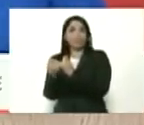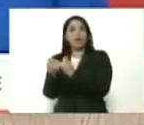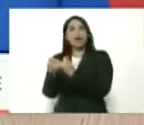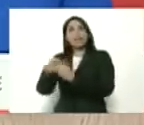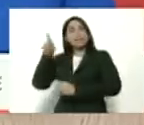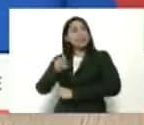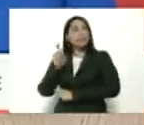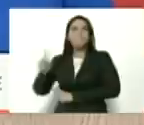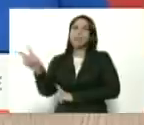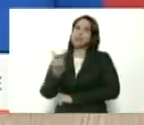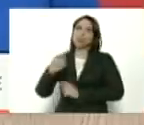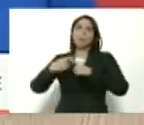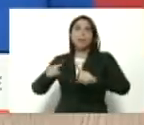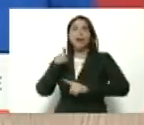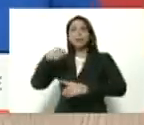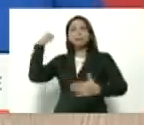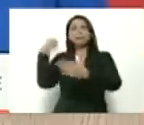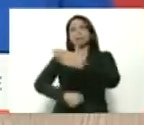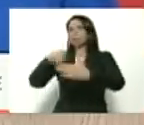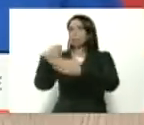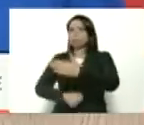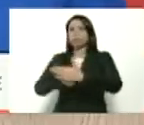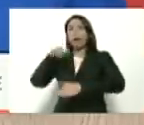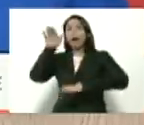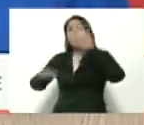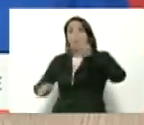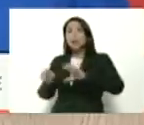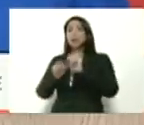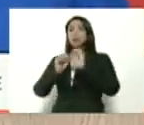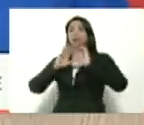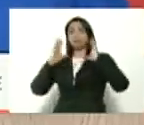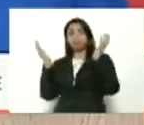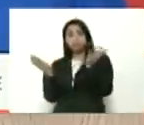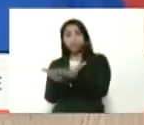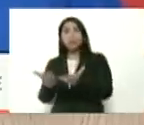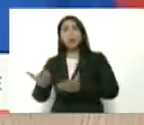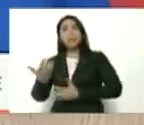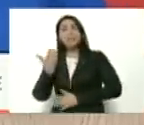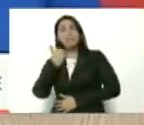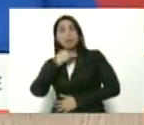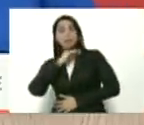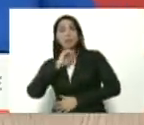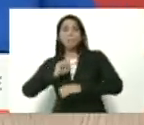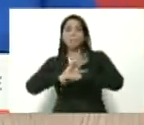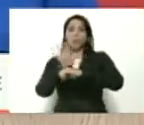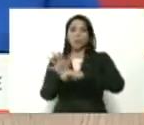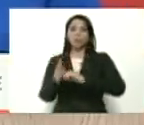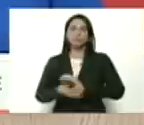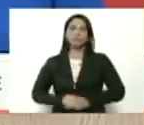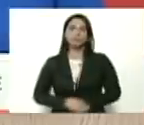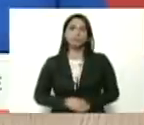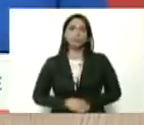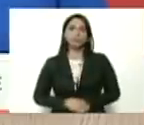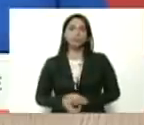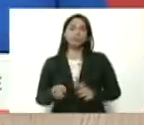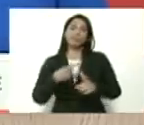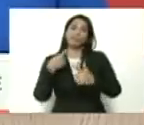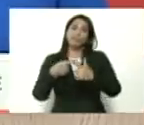necesita Venezuela para este combate en medio de la pandemia global del COVID-19. Así que